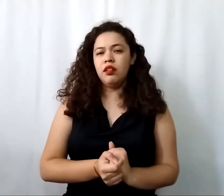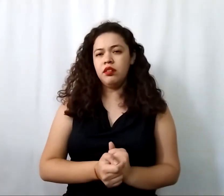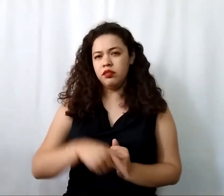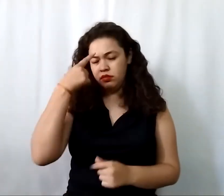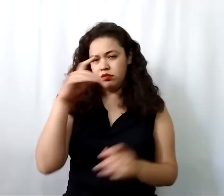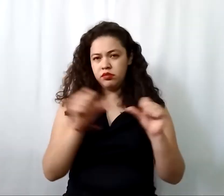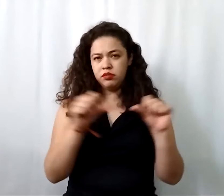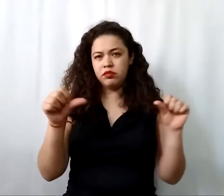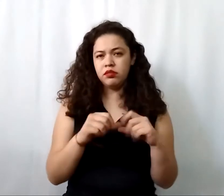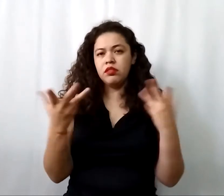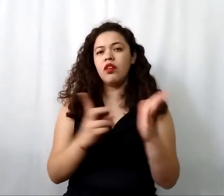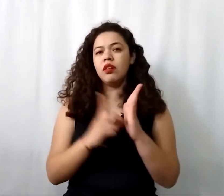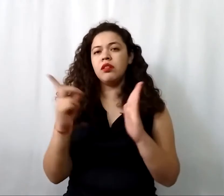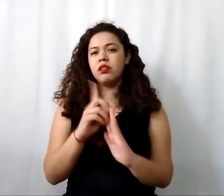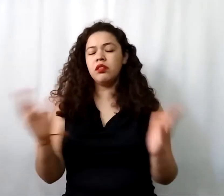¿no?